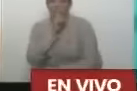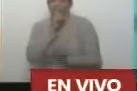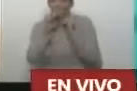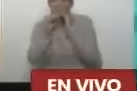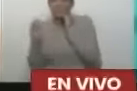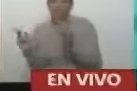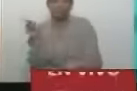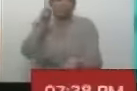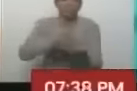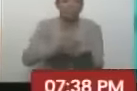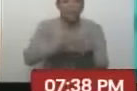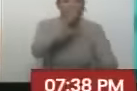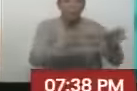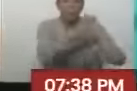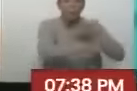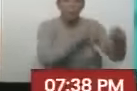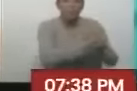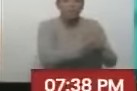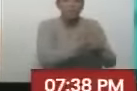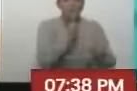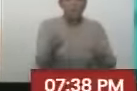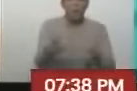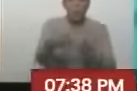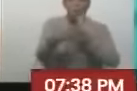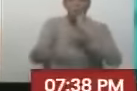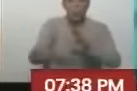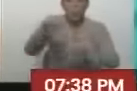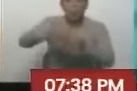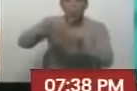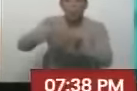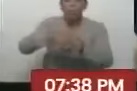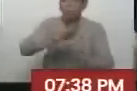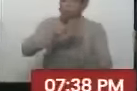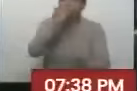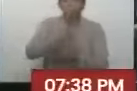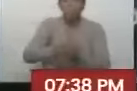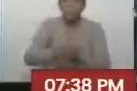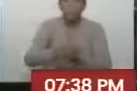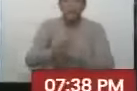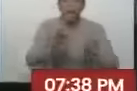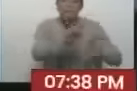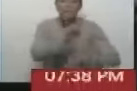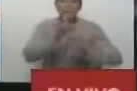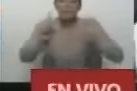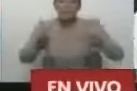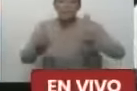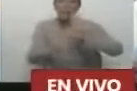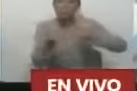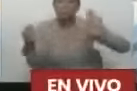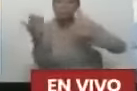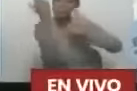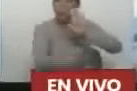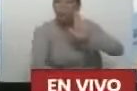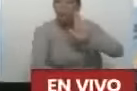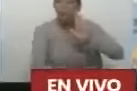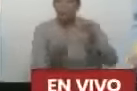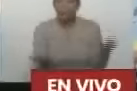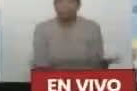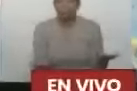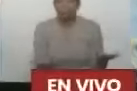despropósito a decirle a la Corte Internacional de Justicia algo así como Mira debes derogar el artículo 71 de la Constitución de la República bolivariana de